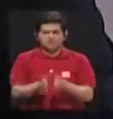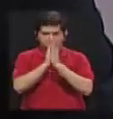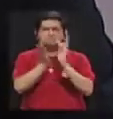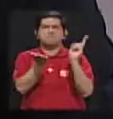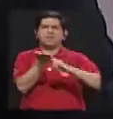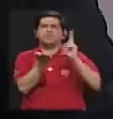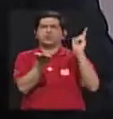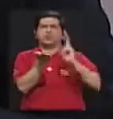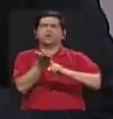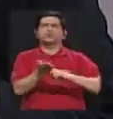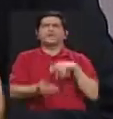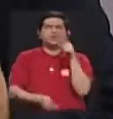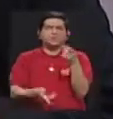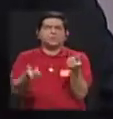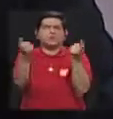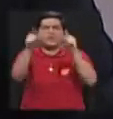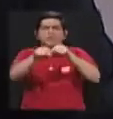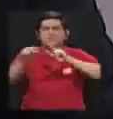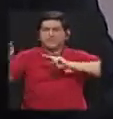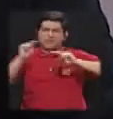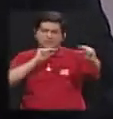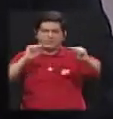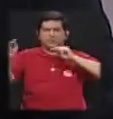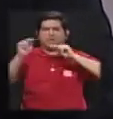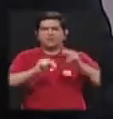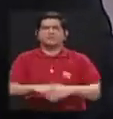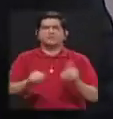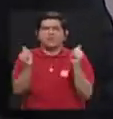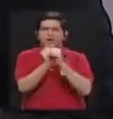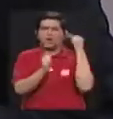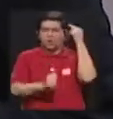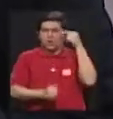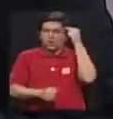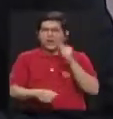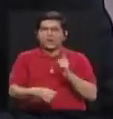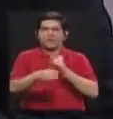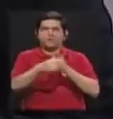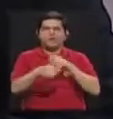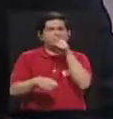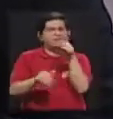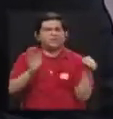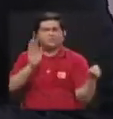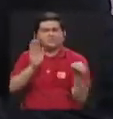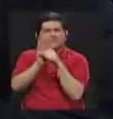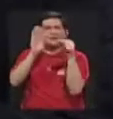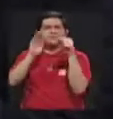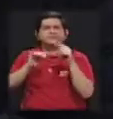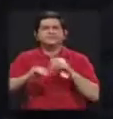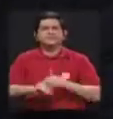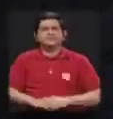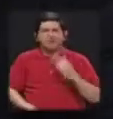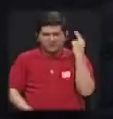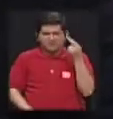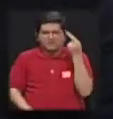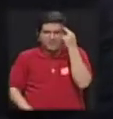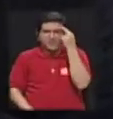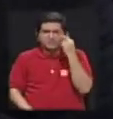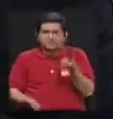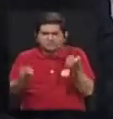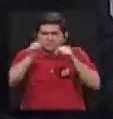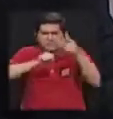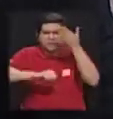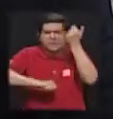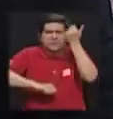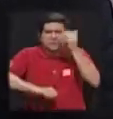contrato que se había negociado con el gobierno chino y que se lo negaron. ¿Por qué razón ocurrió eso